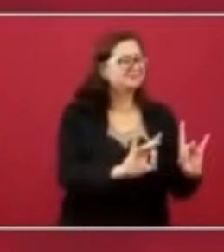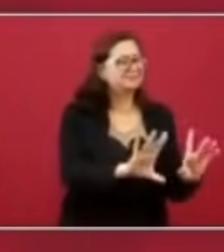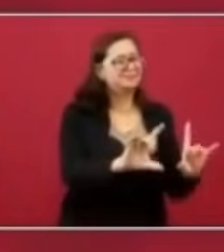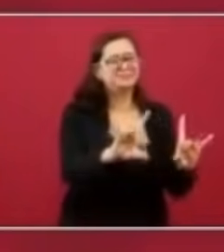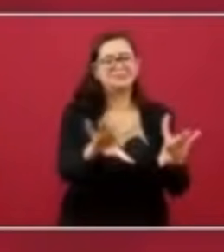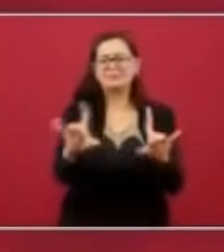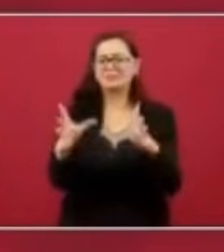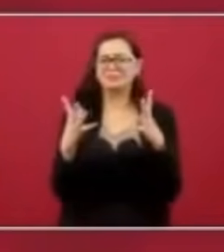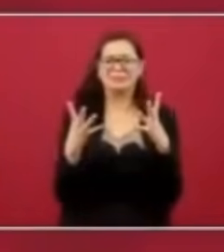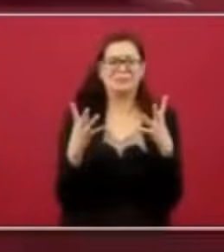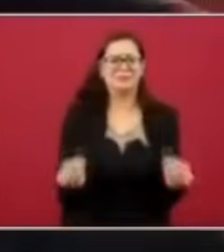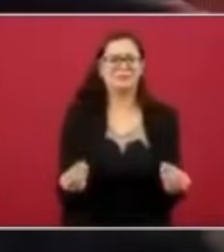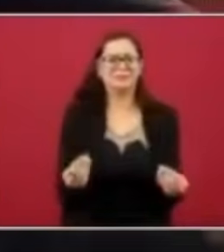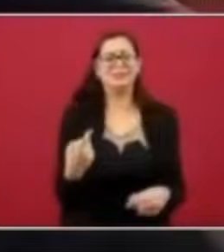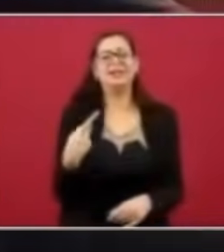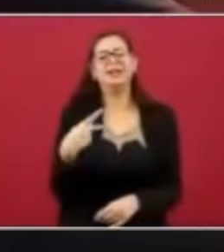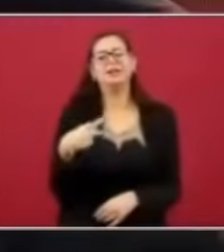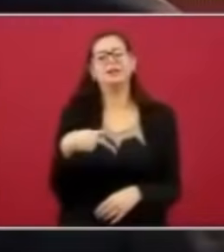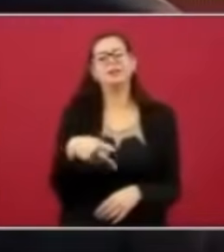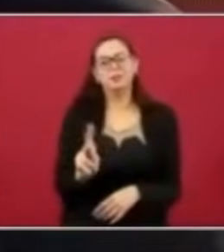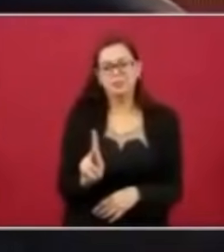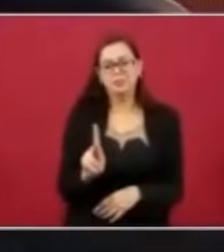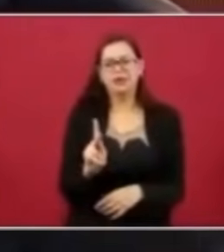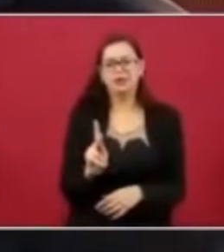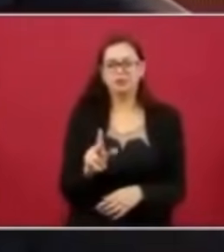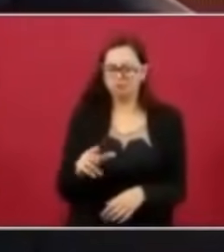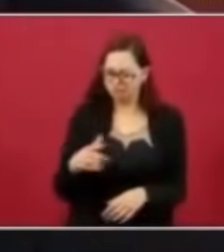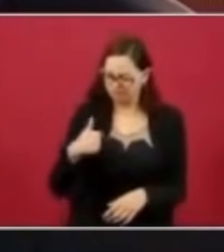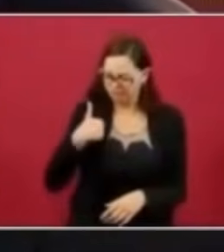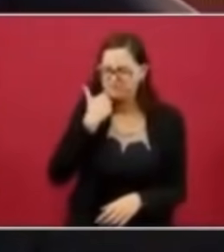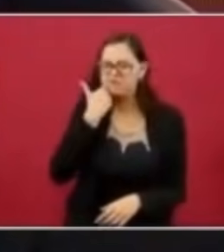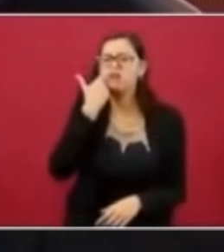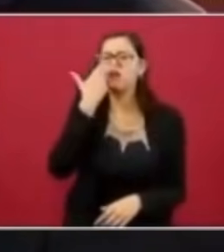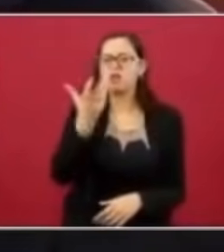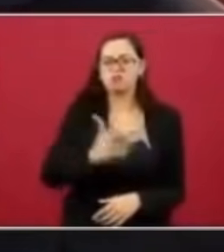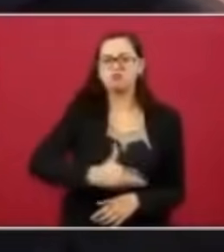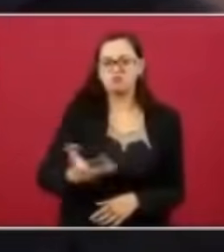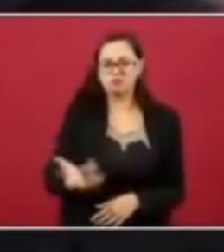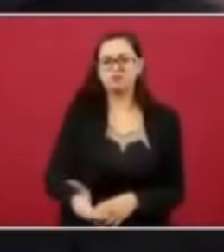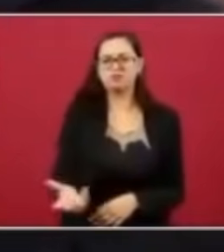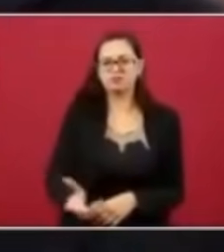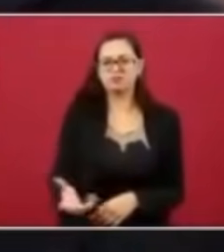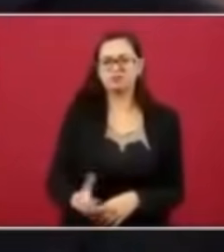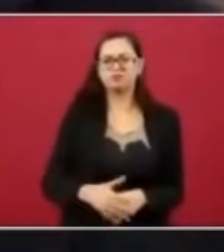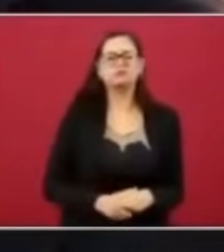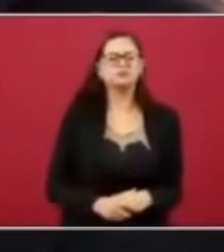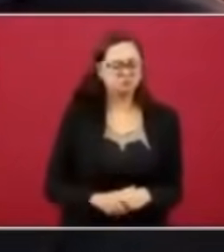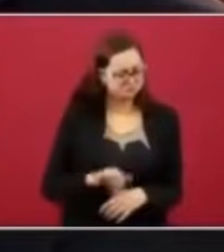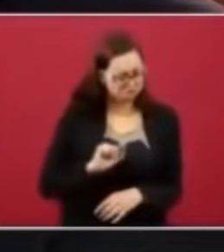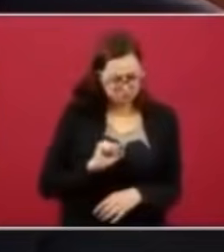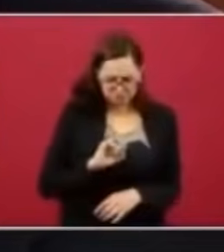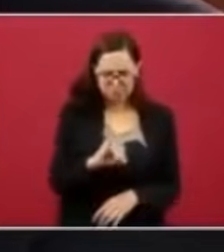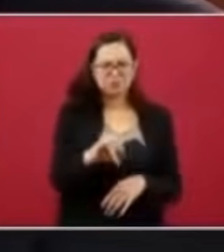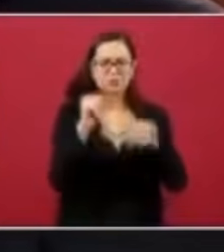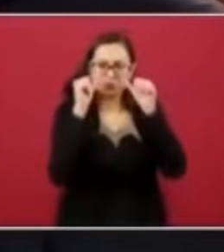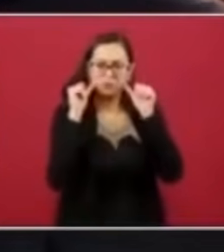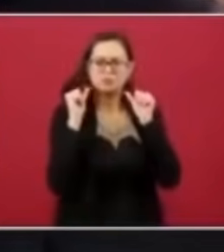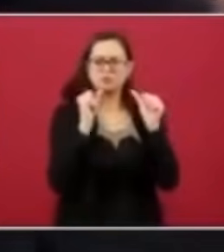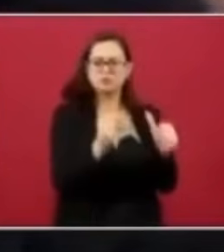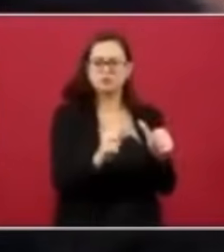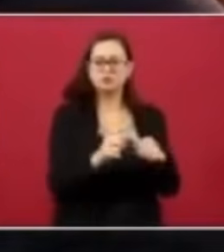atender, pero tenemos voluntad para hacerlo, ¿no? Entonces sí se va a atender